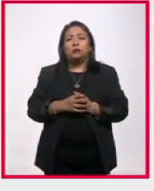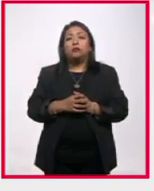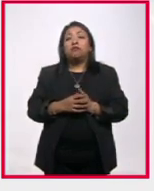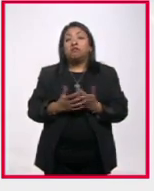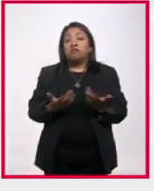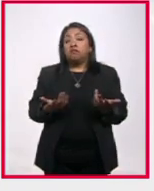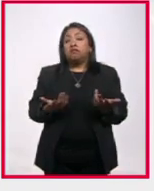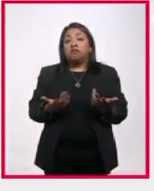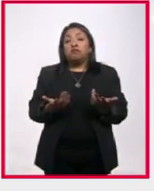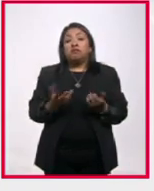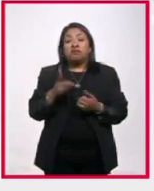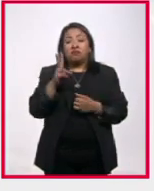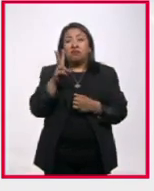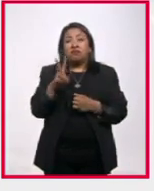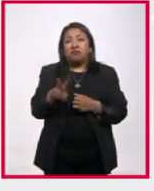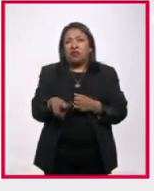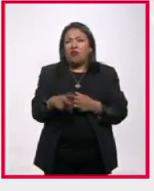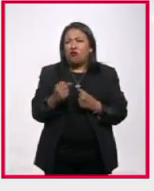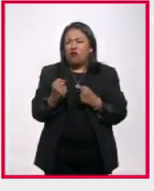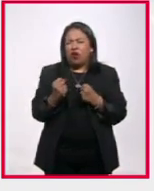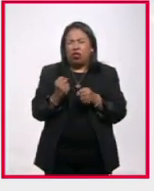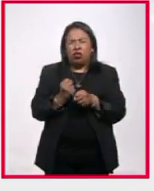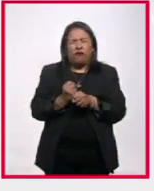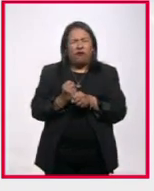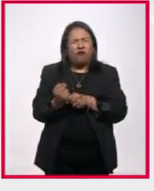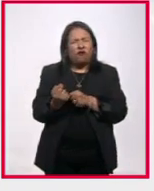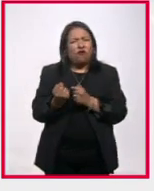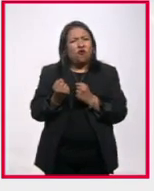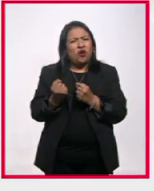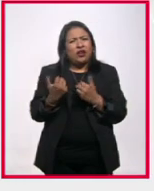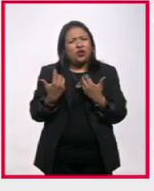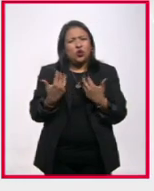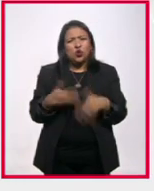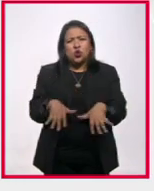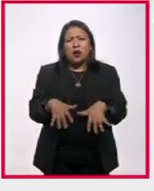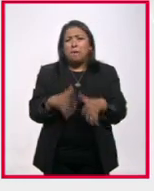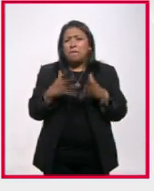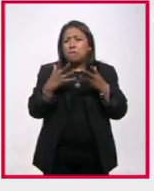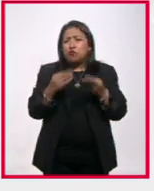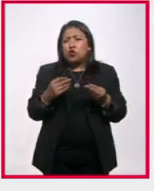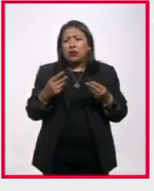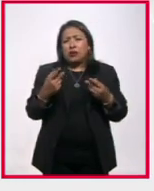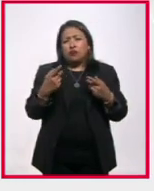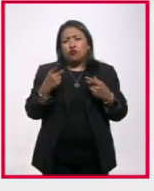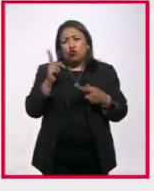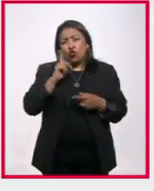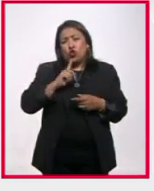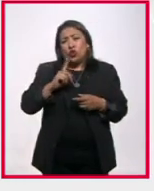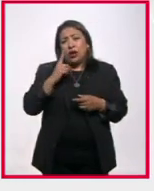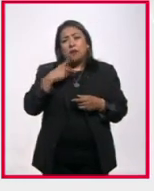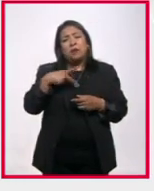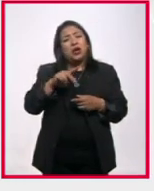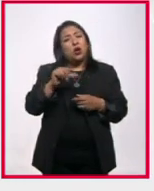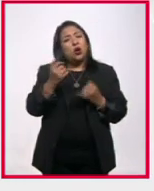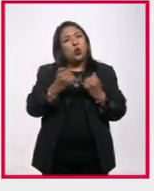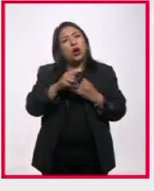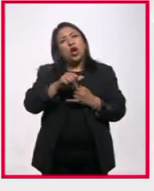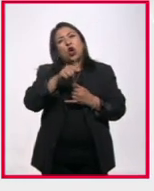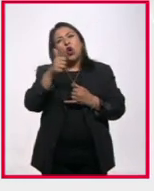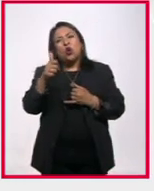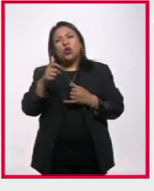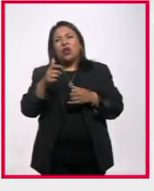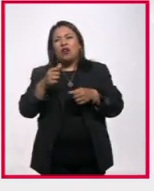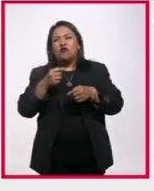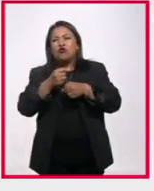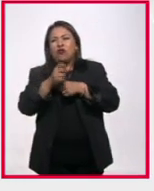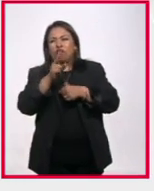En forma muy, muy fuerte, ¿no? Pero también existe otro tipo de